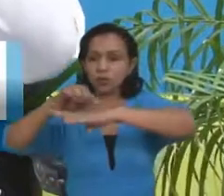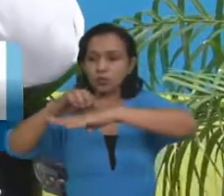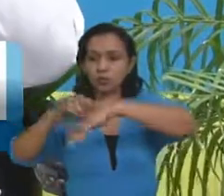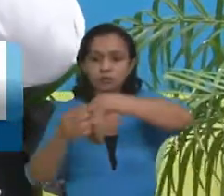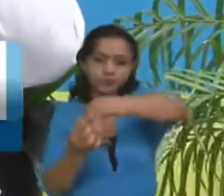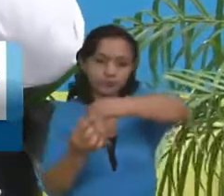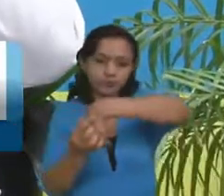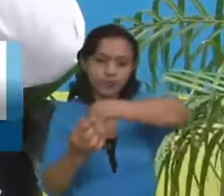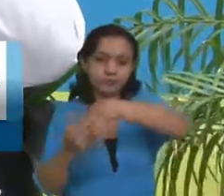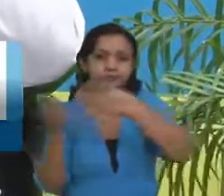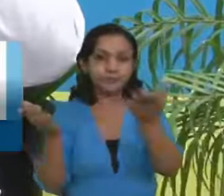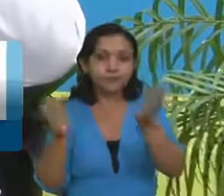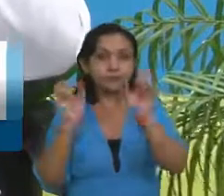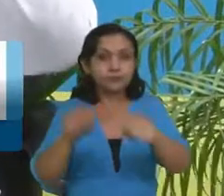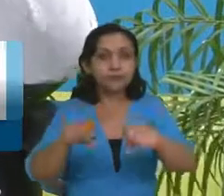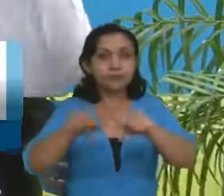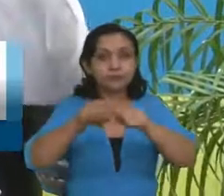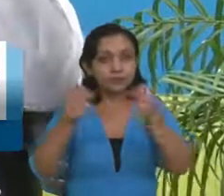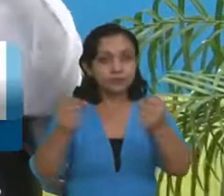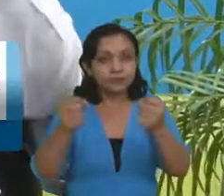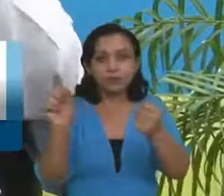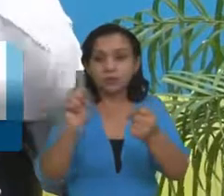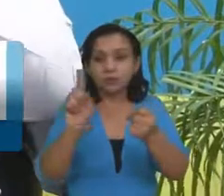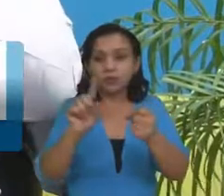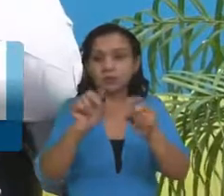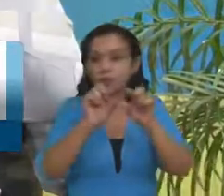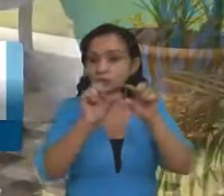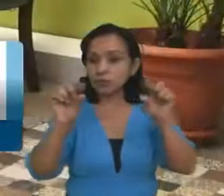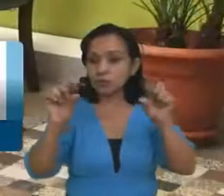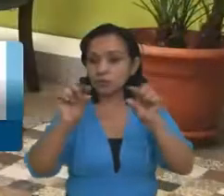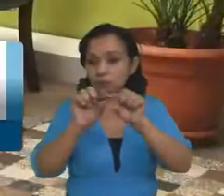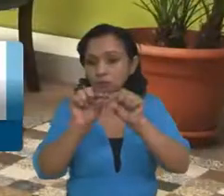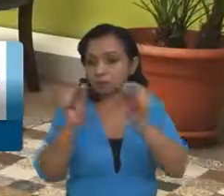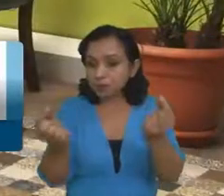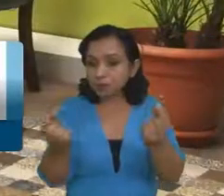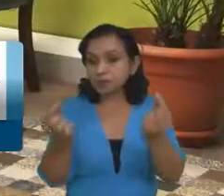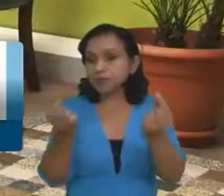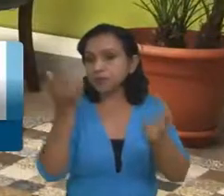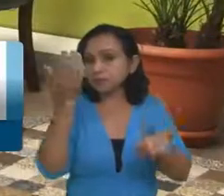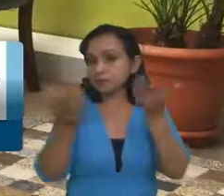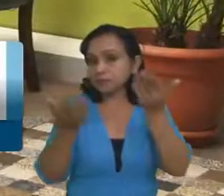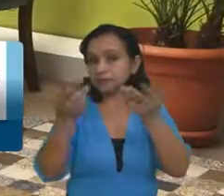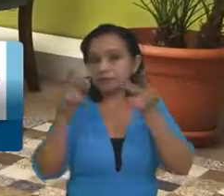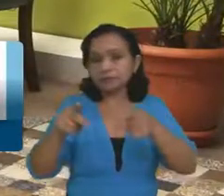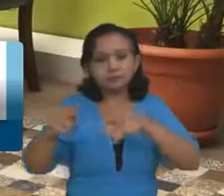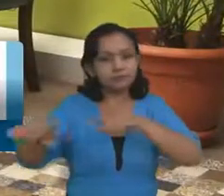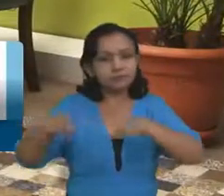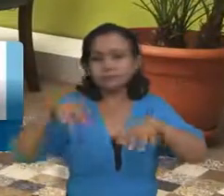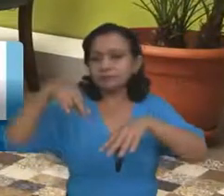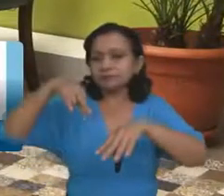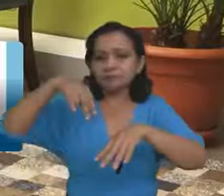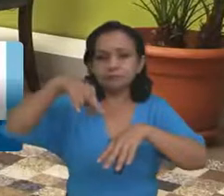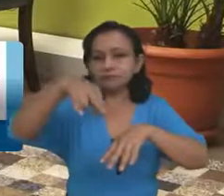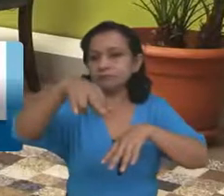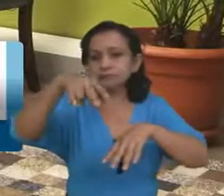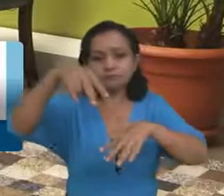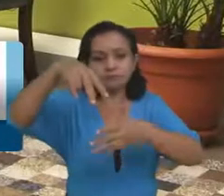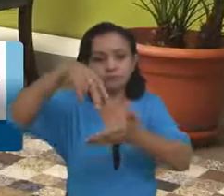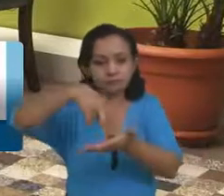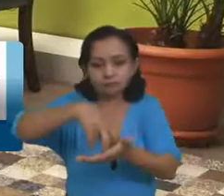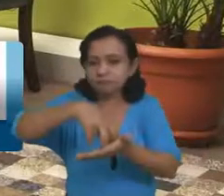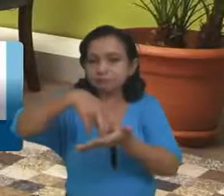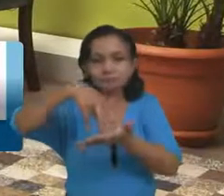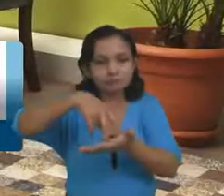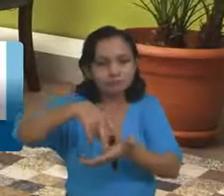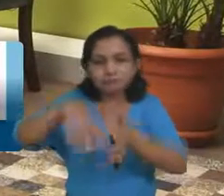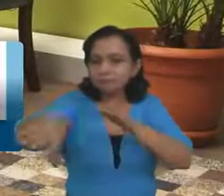está curvo o no es recto. Y la persona, obviamente, si bien el caso del tobillo, no puede caminar. No puede caminar. No puede